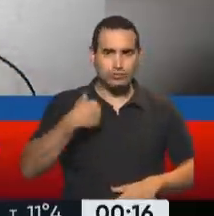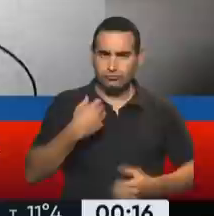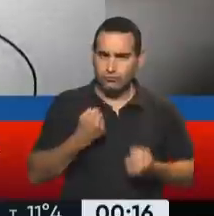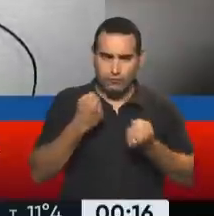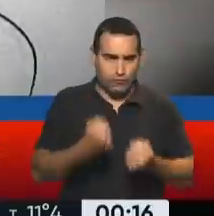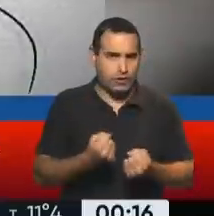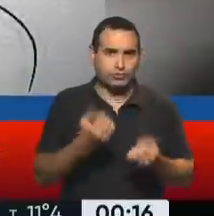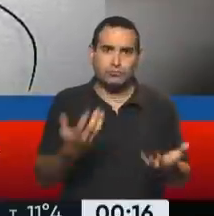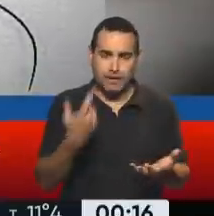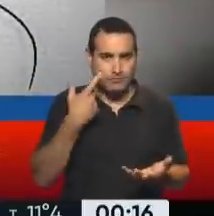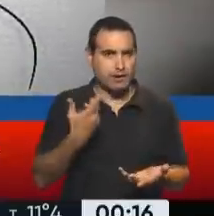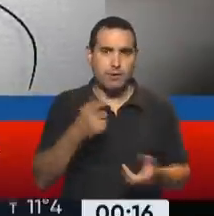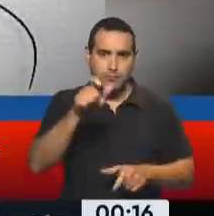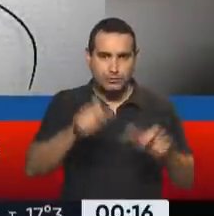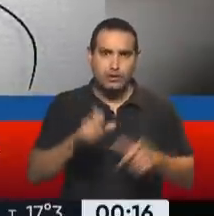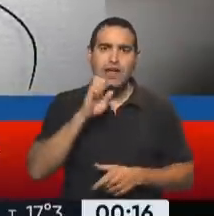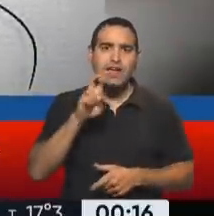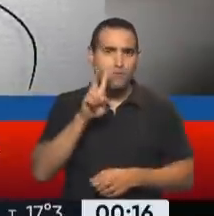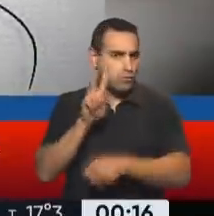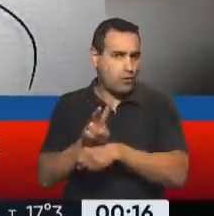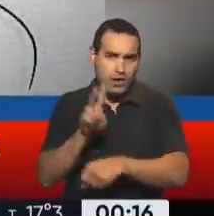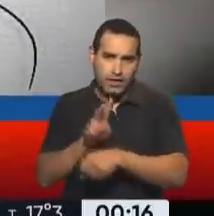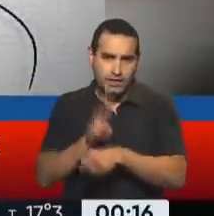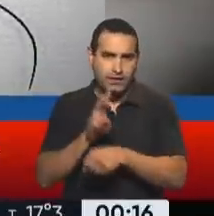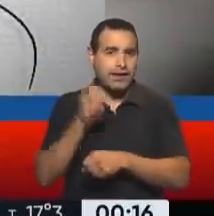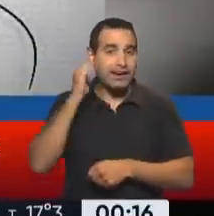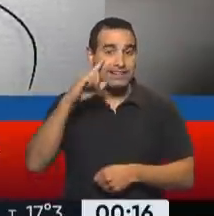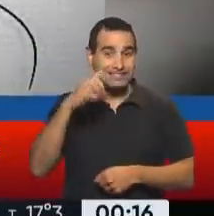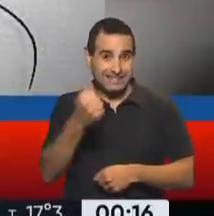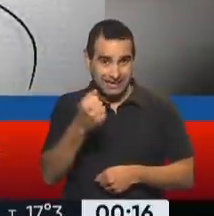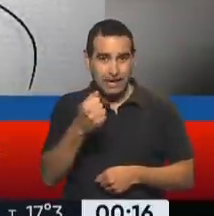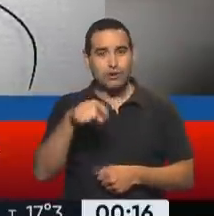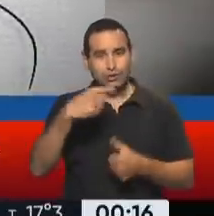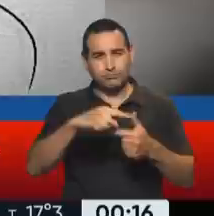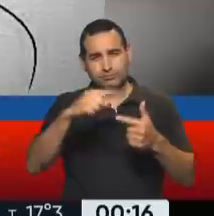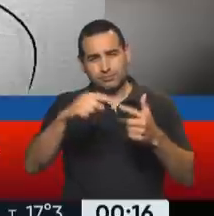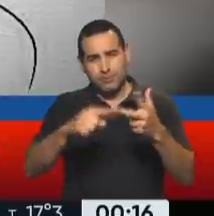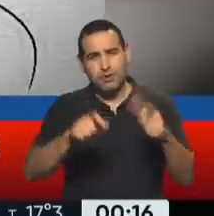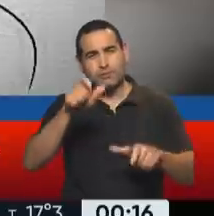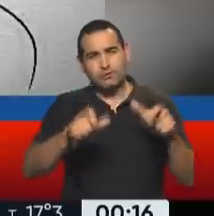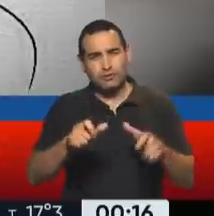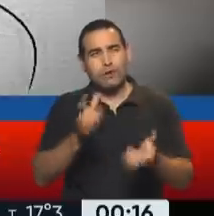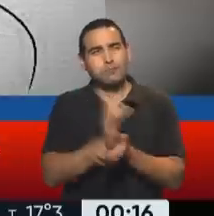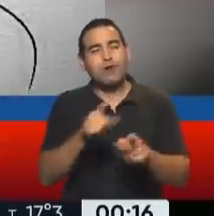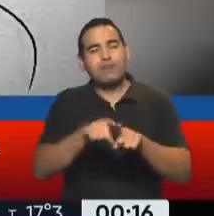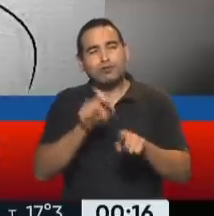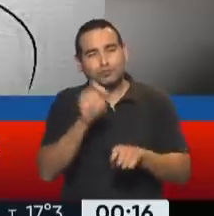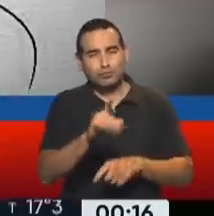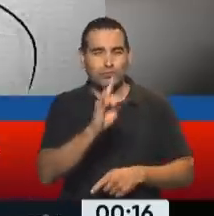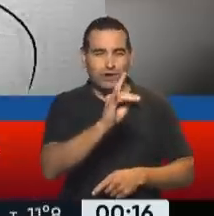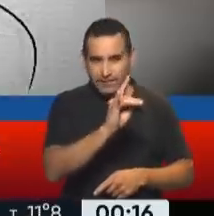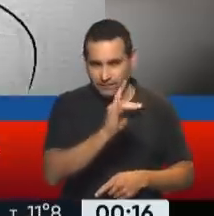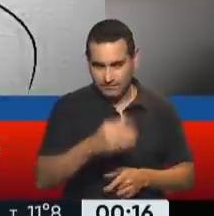alcance para preservar la vida de Evo Morales, Álvaro García Linera y muchos otros hermanos bolivianos asediados por